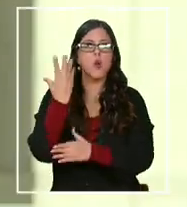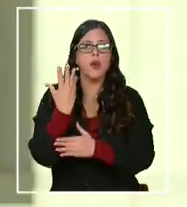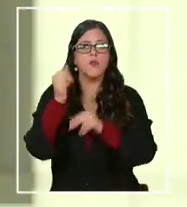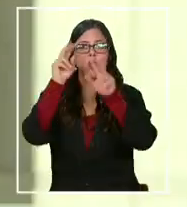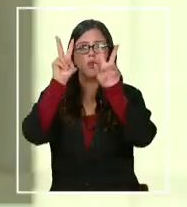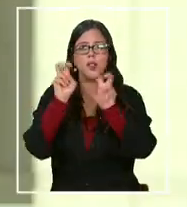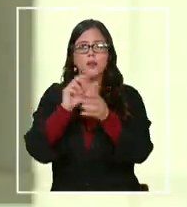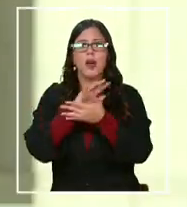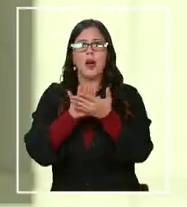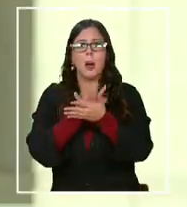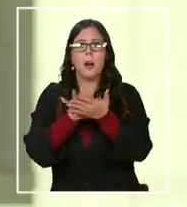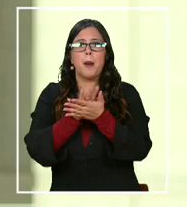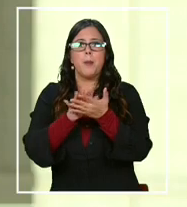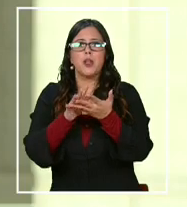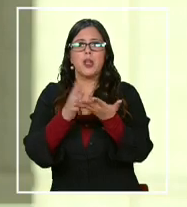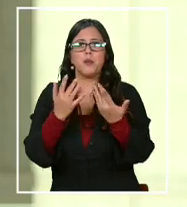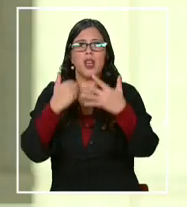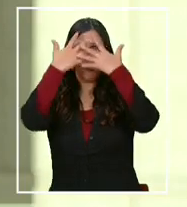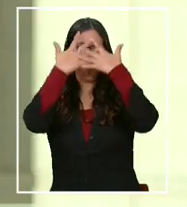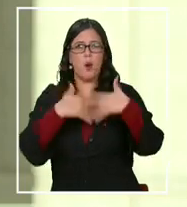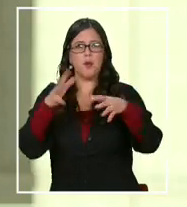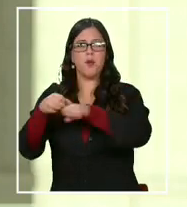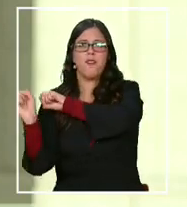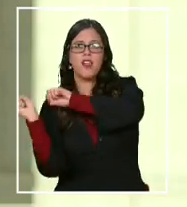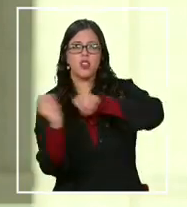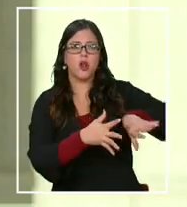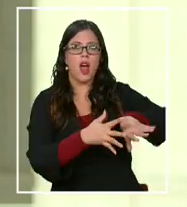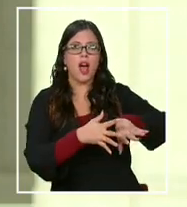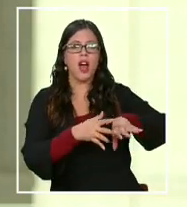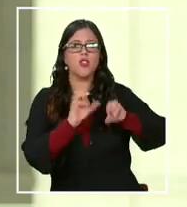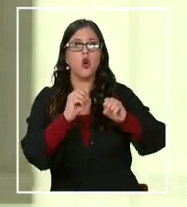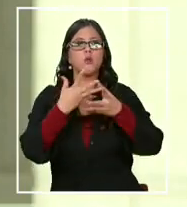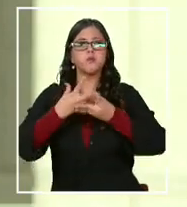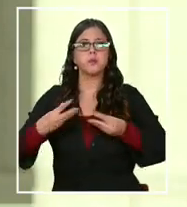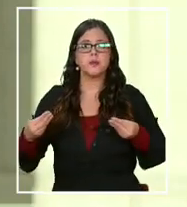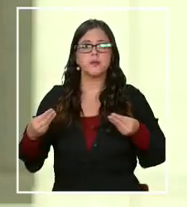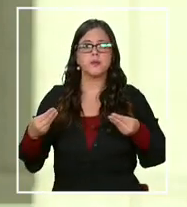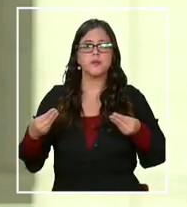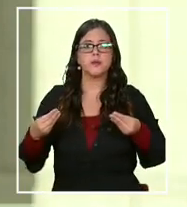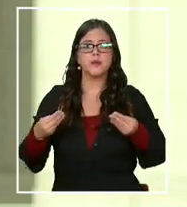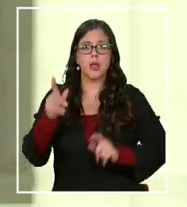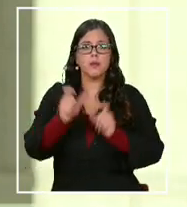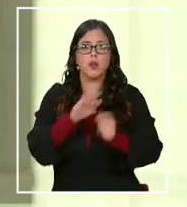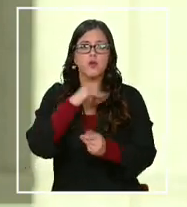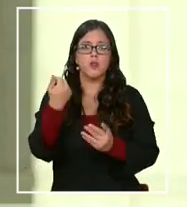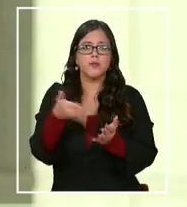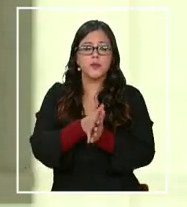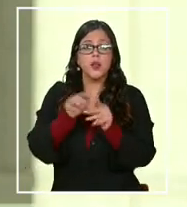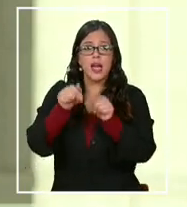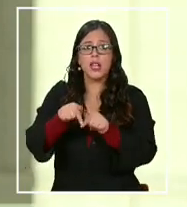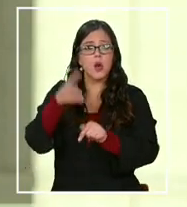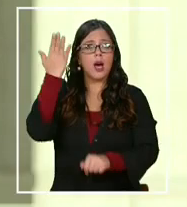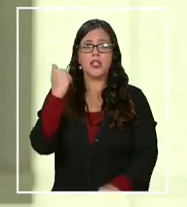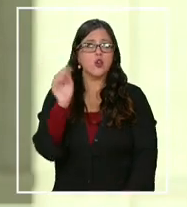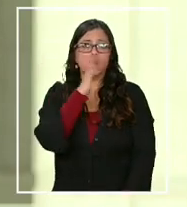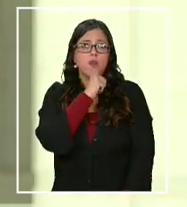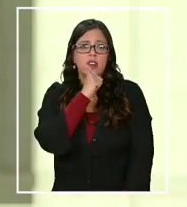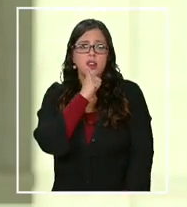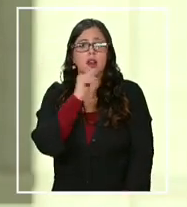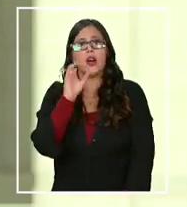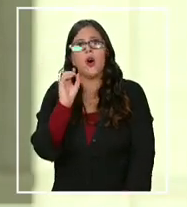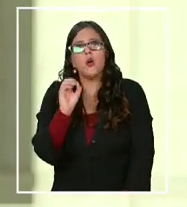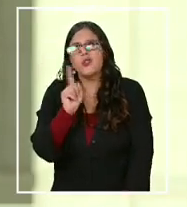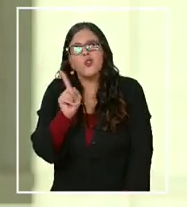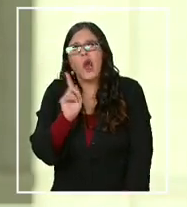digamos, como dejar los cadáveres abandonados o hacerlos desaparecer, son modalidades que no existían en el pasado o eran, no